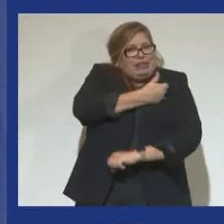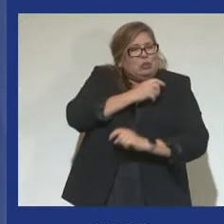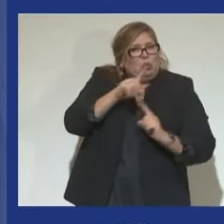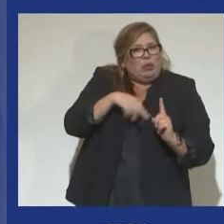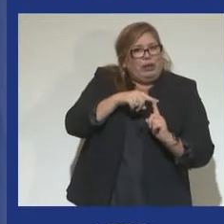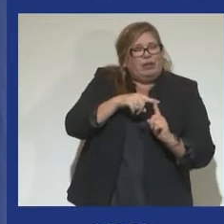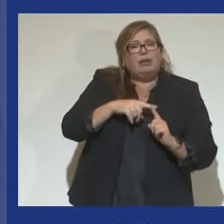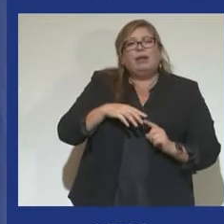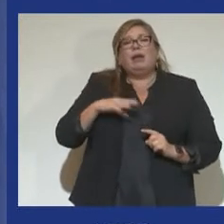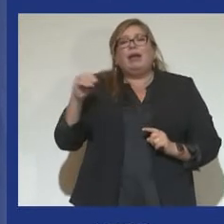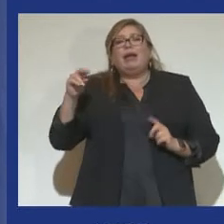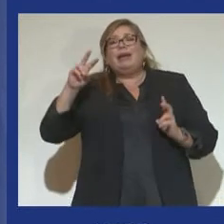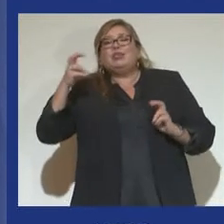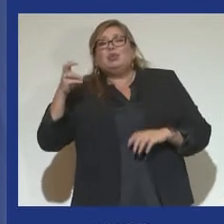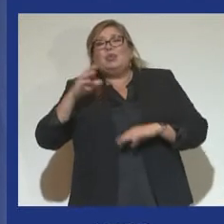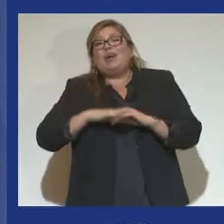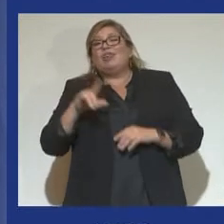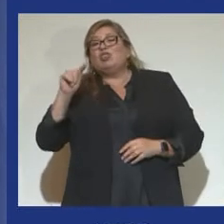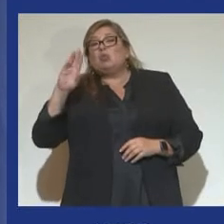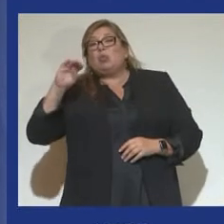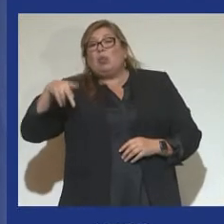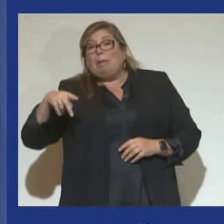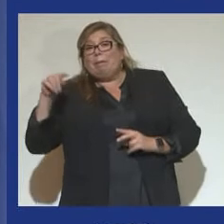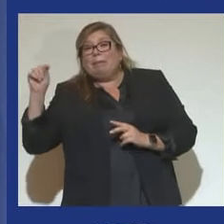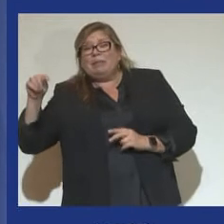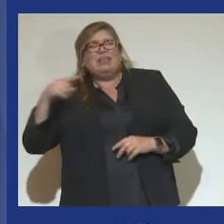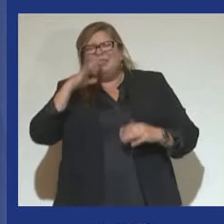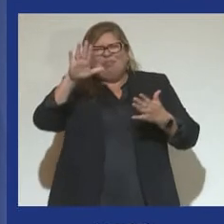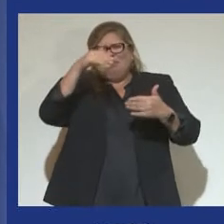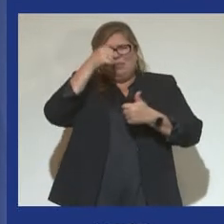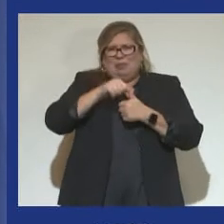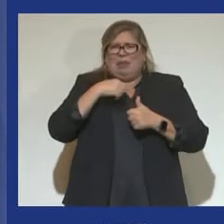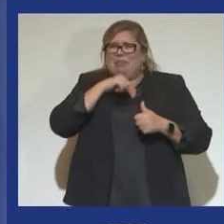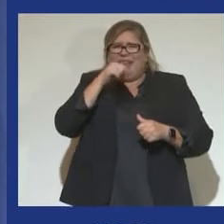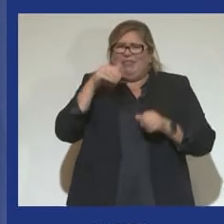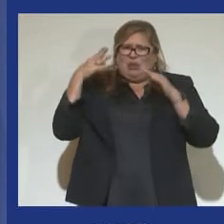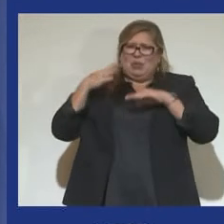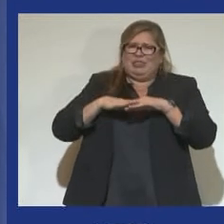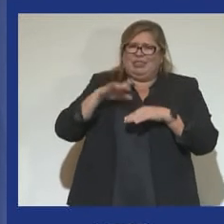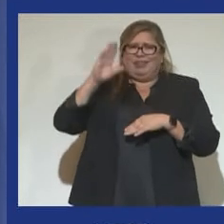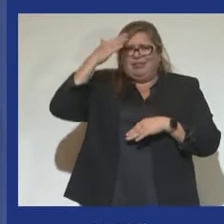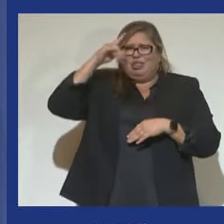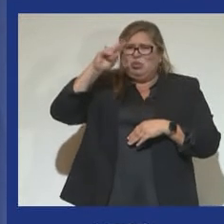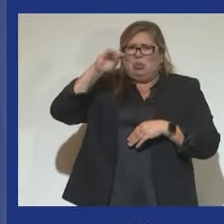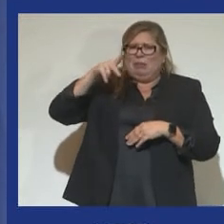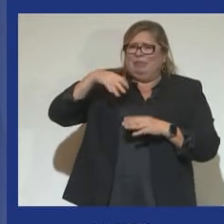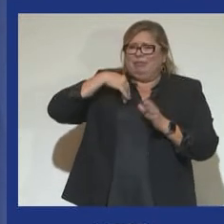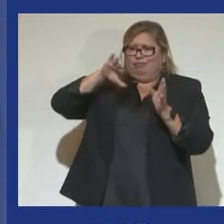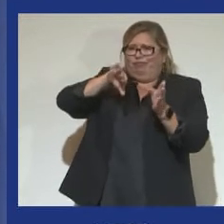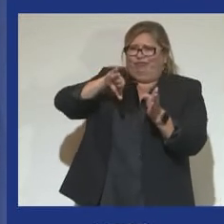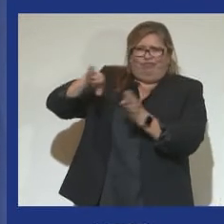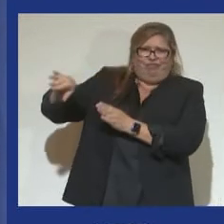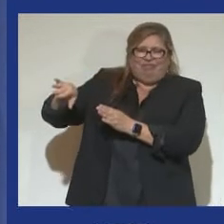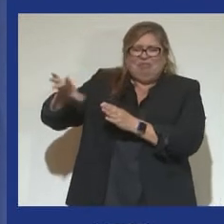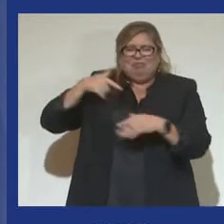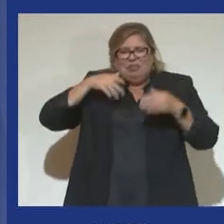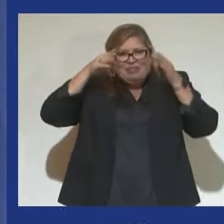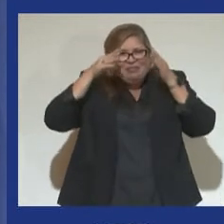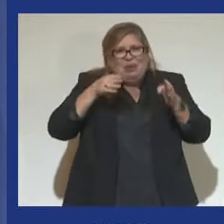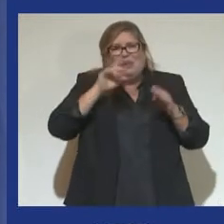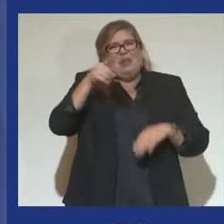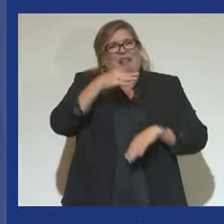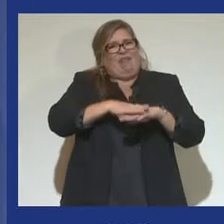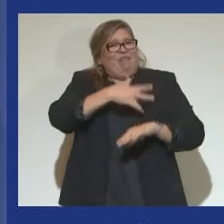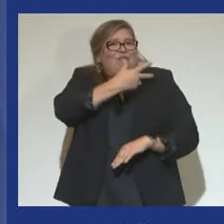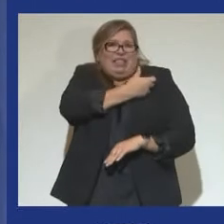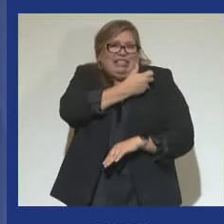una vacuna y sobre lo de frank ya le dije que no estoy enfocado en eso eso lo saqué de la pregunta me estoy